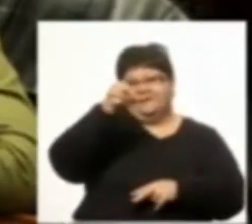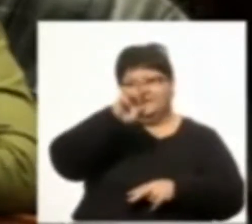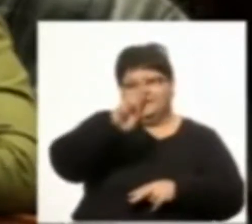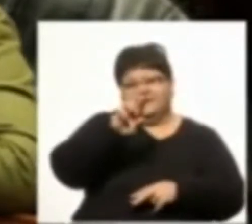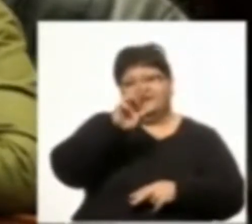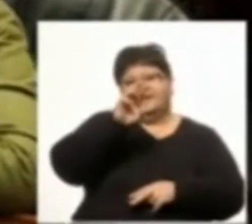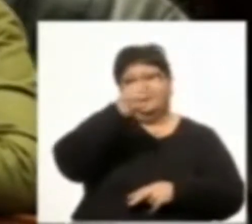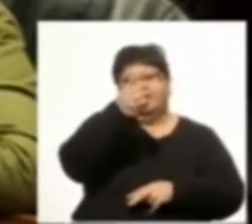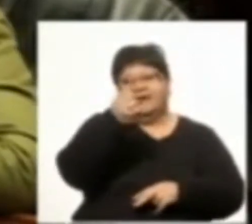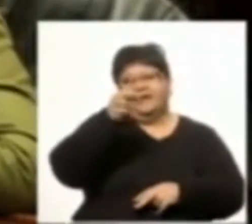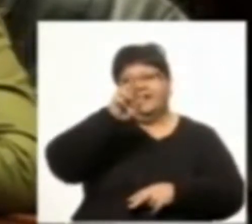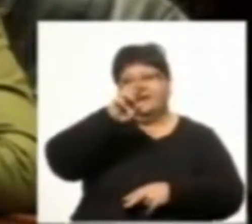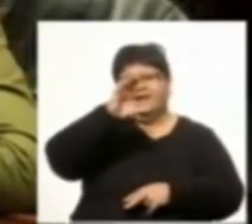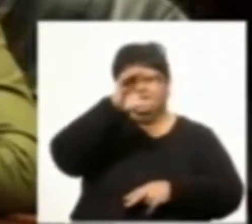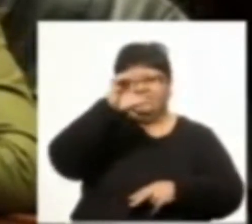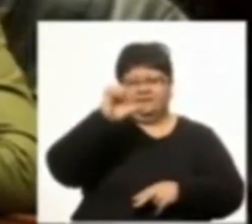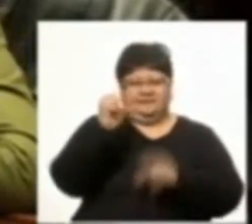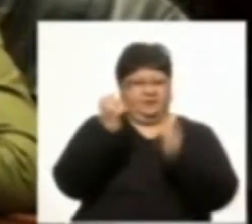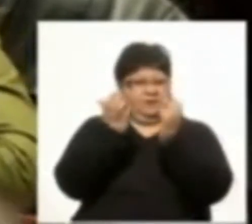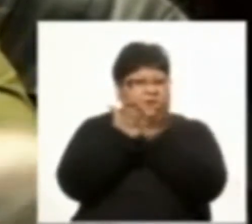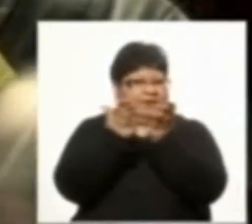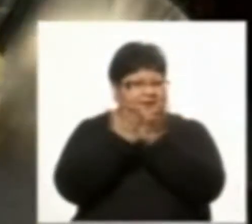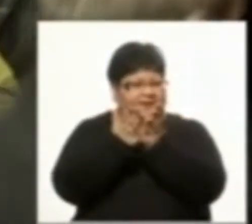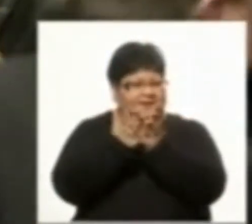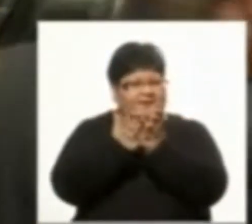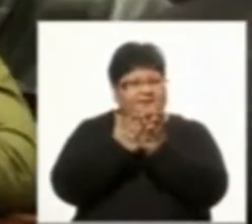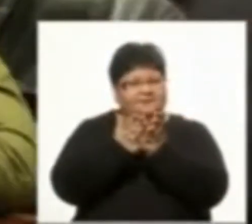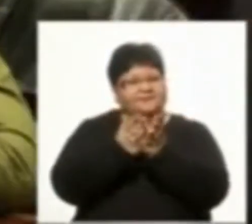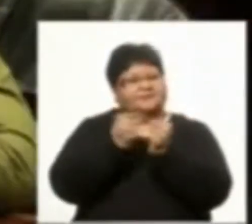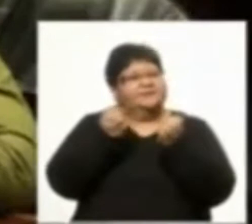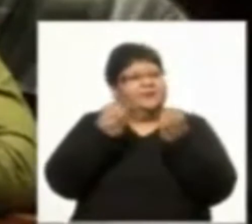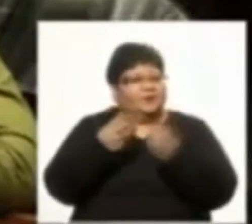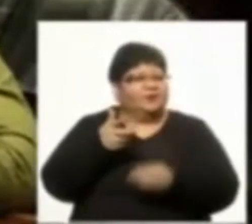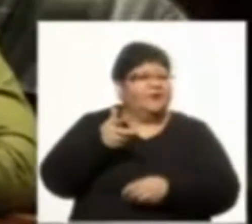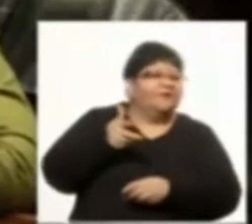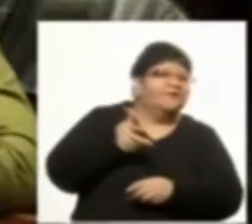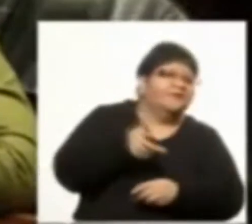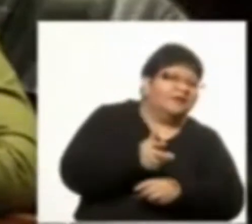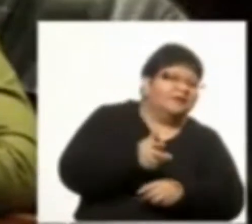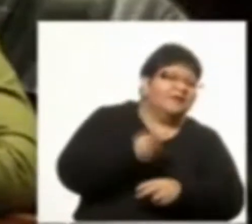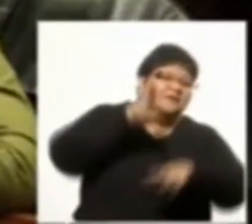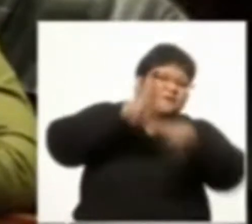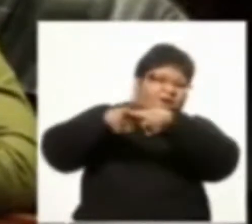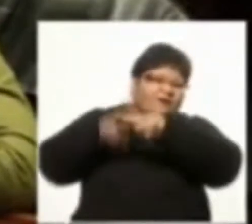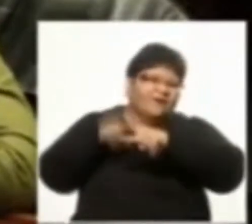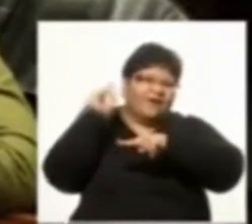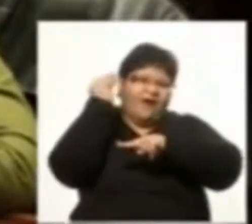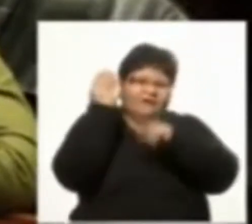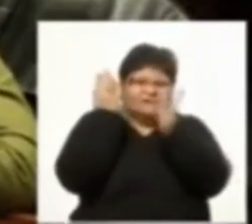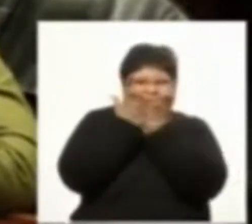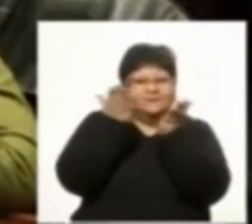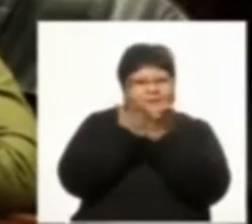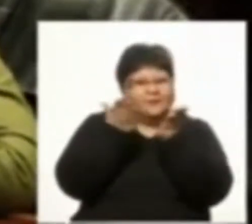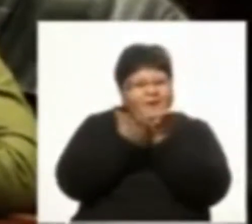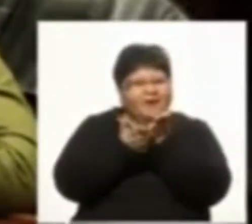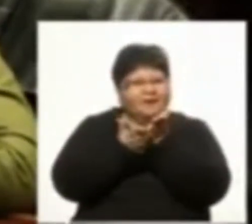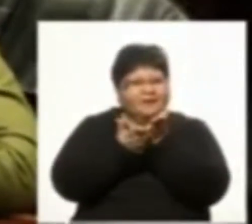era una posición política. Yo sentía que corríamos mucho riesgo de hacer como una especie de